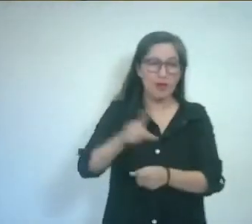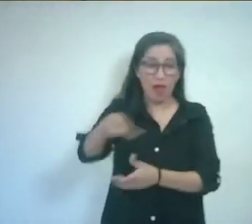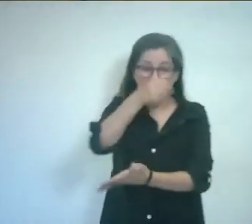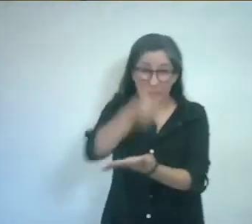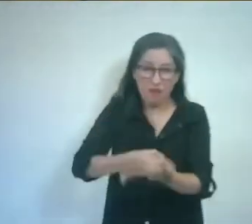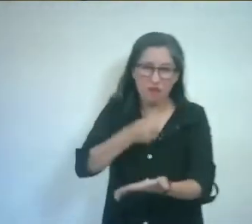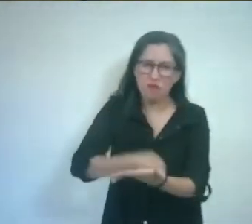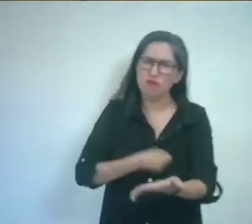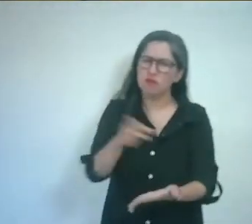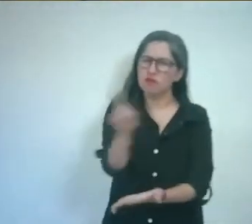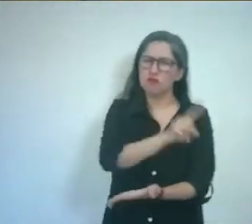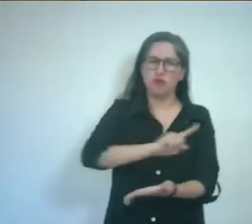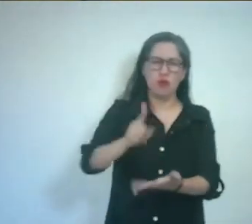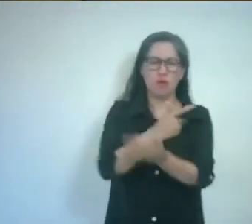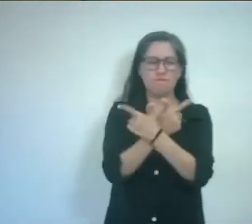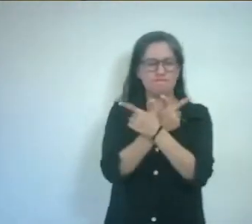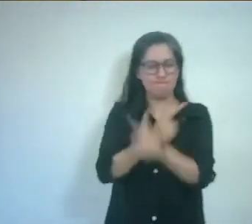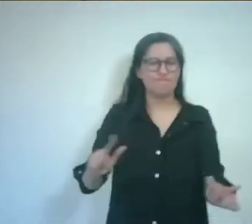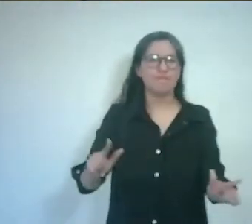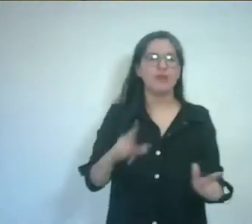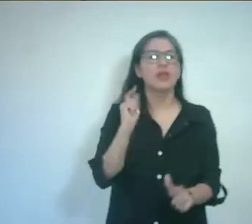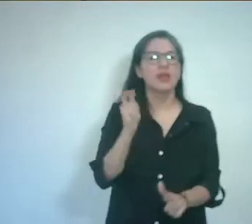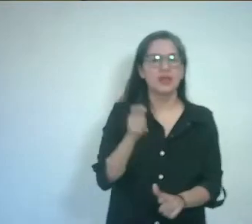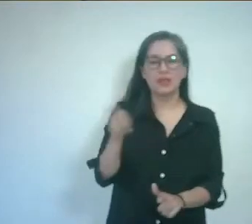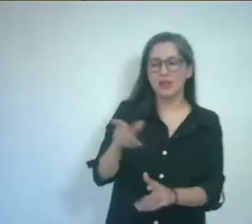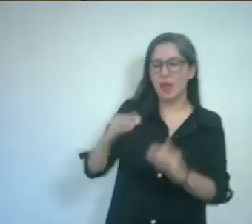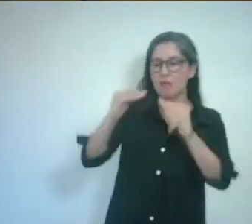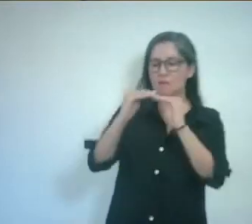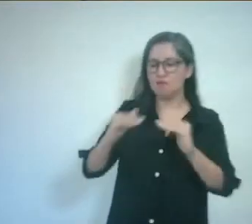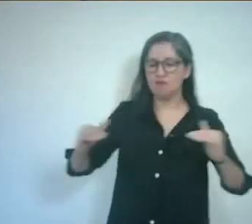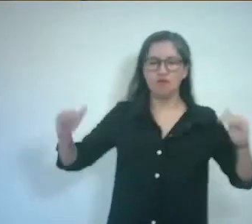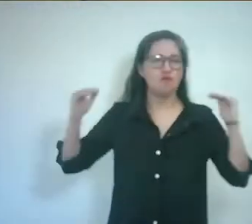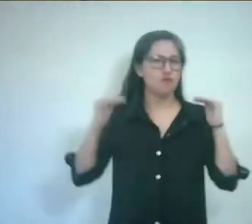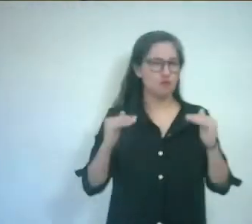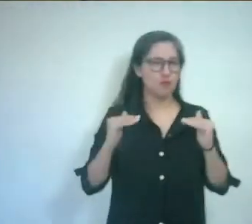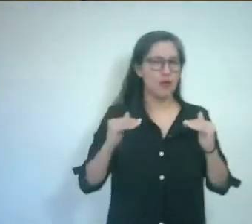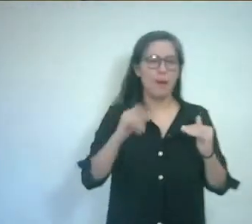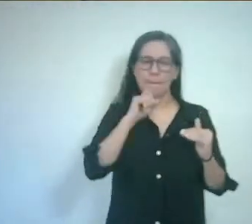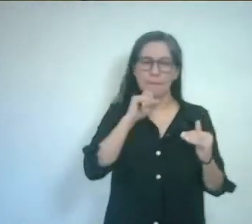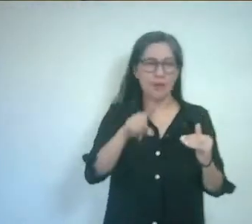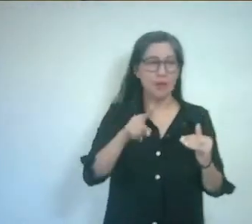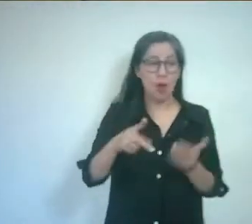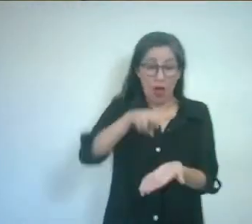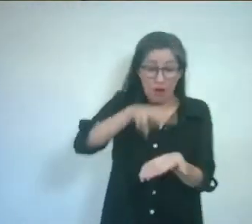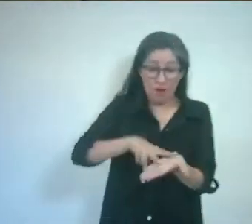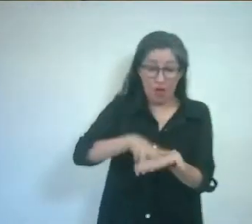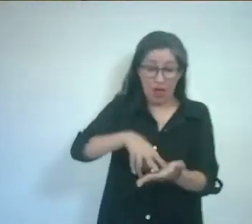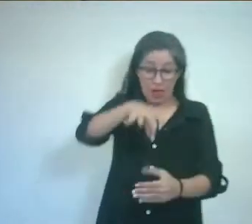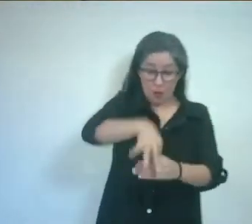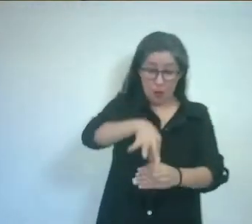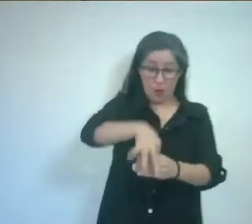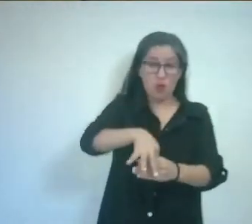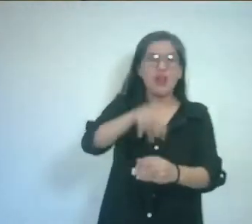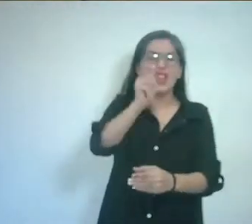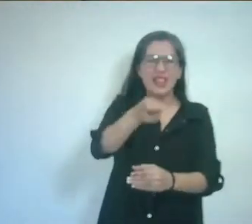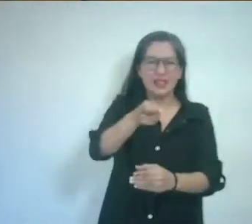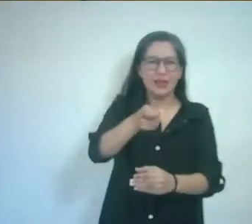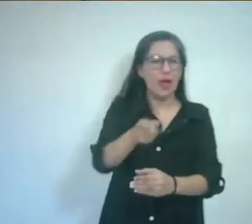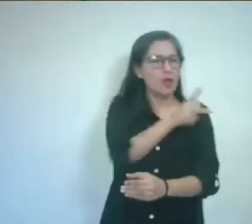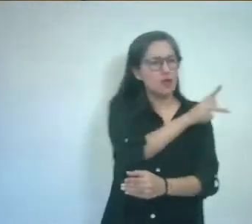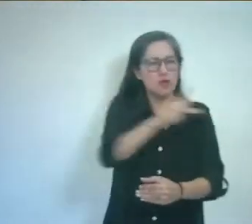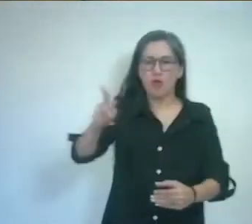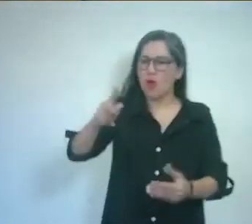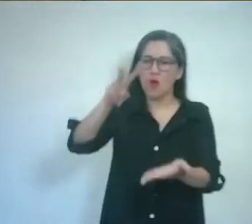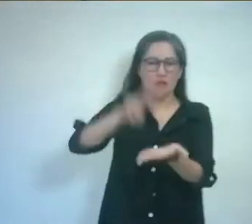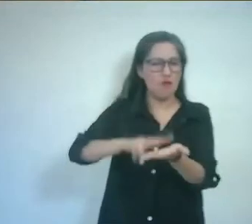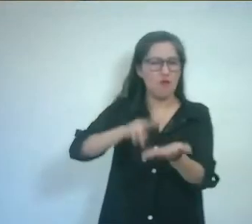condiciones que vulneren la igualdad, sabiendo que el valor del sufragio es el mismo para todas las clases